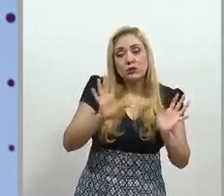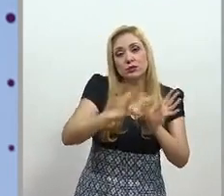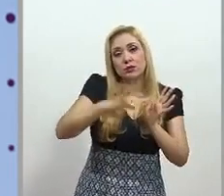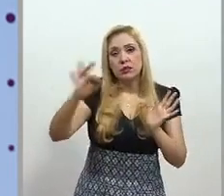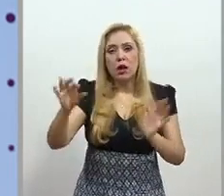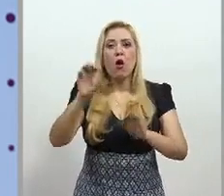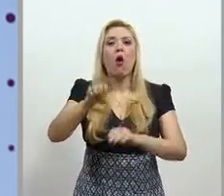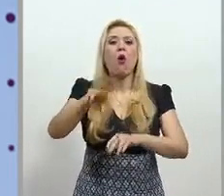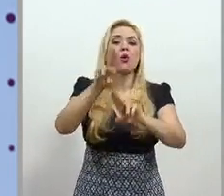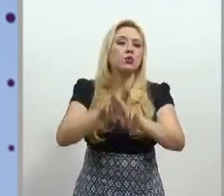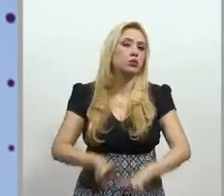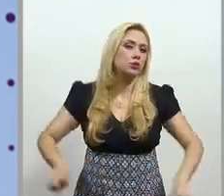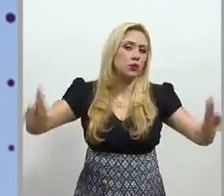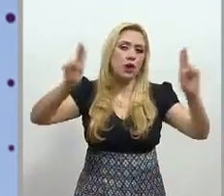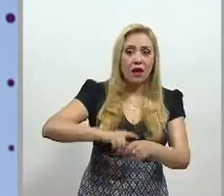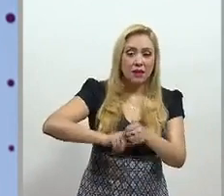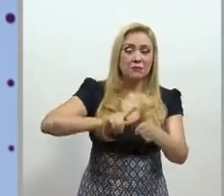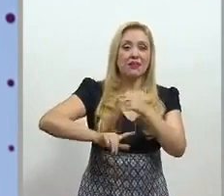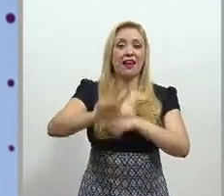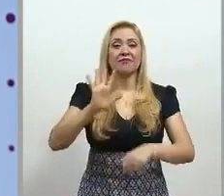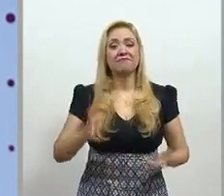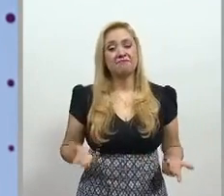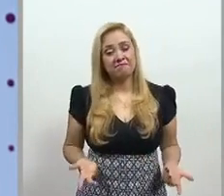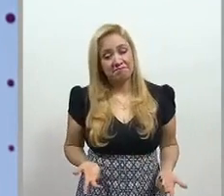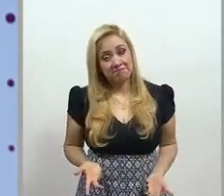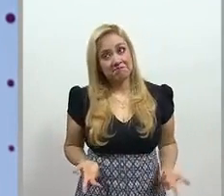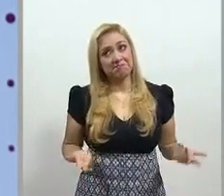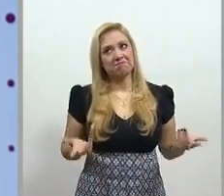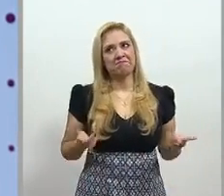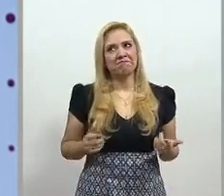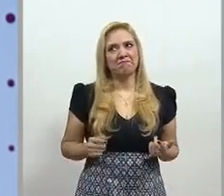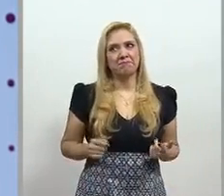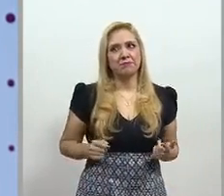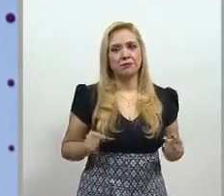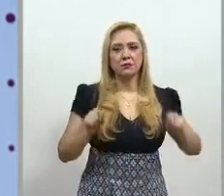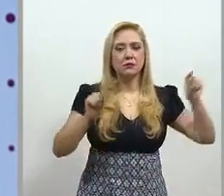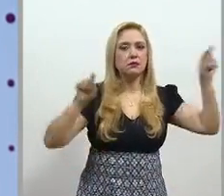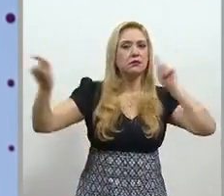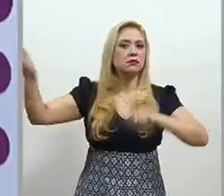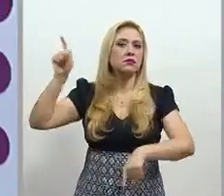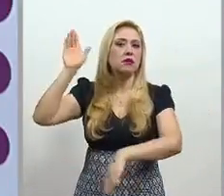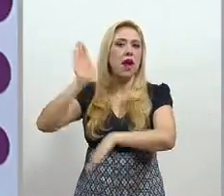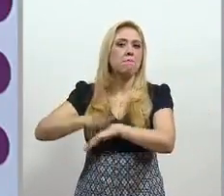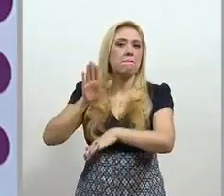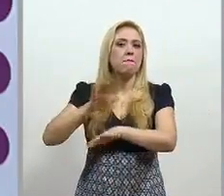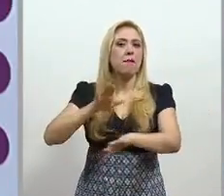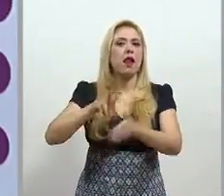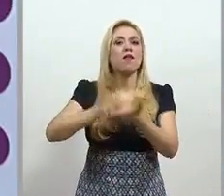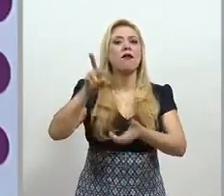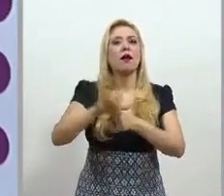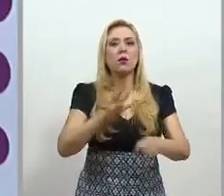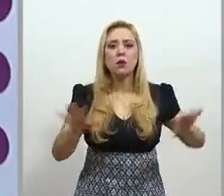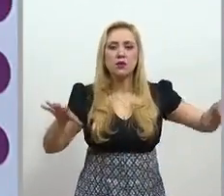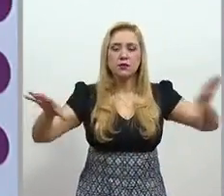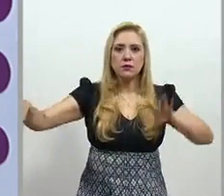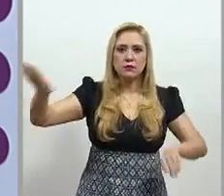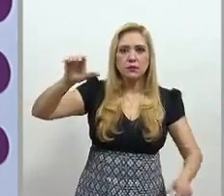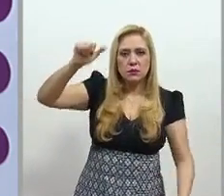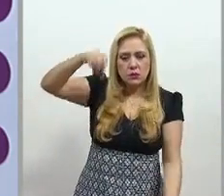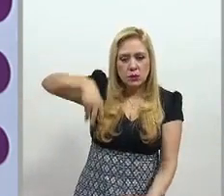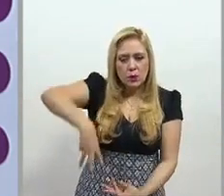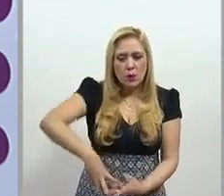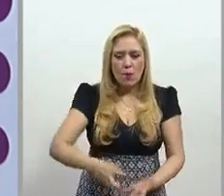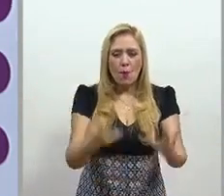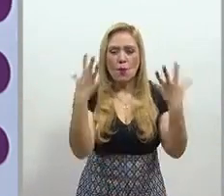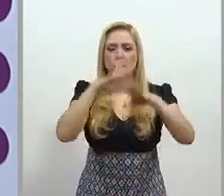ONU. Estoy pensando, por ejemplo, en la Declaración de Río, que tiene una serie de principios muy relevantes, pero que no podían tener ese